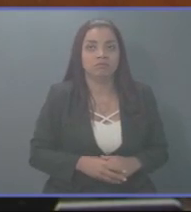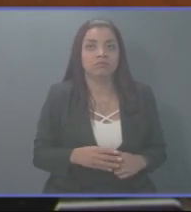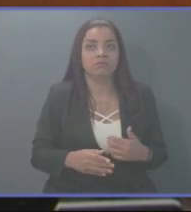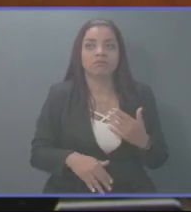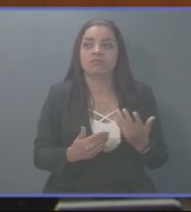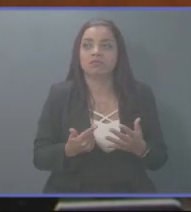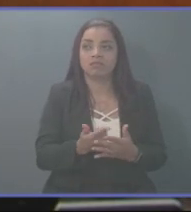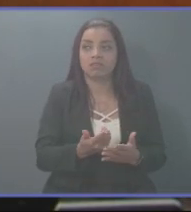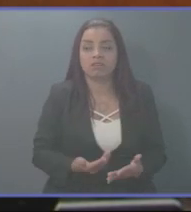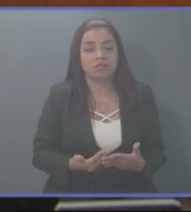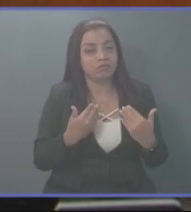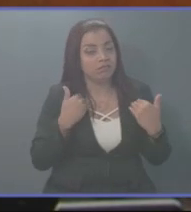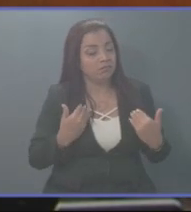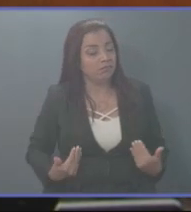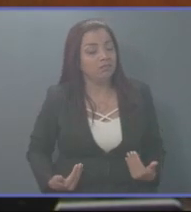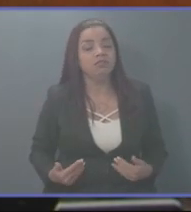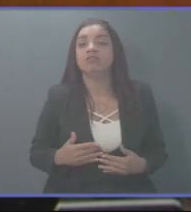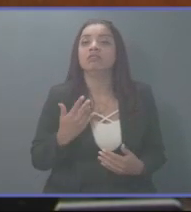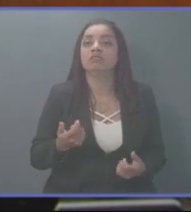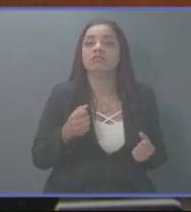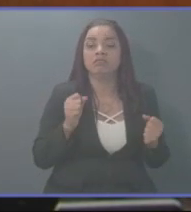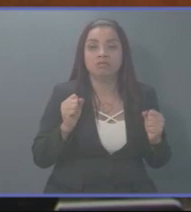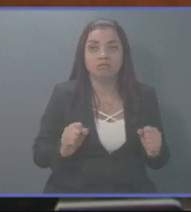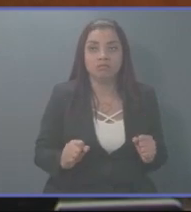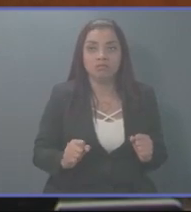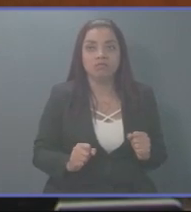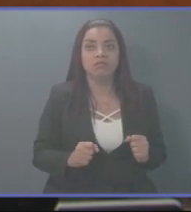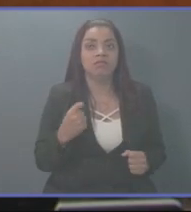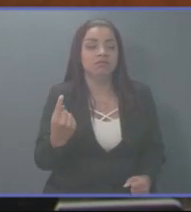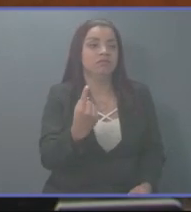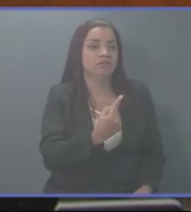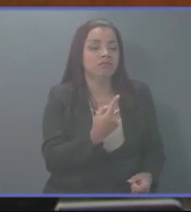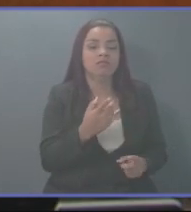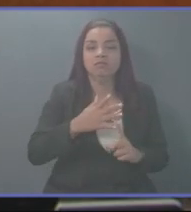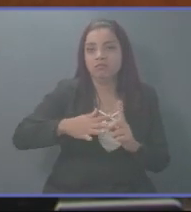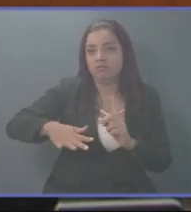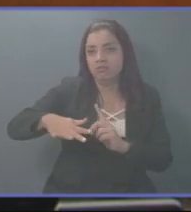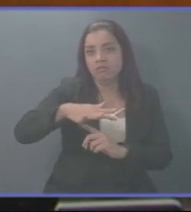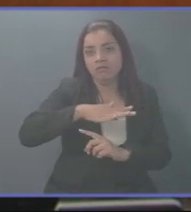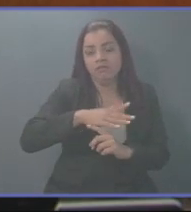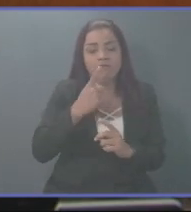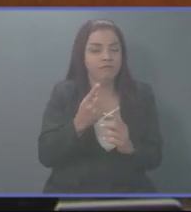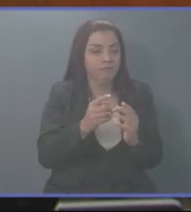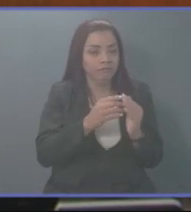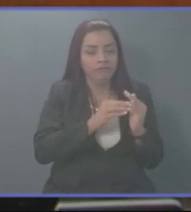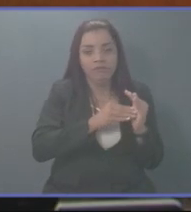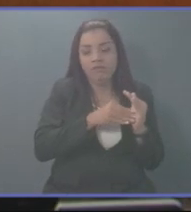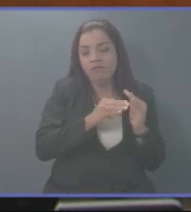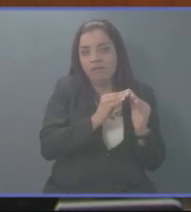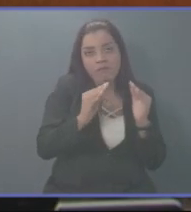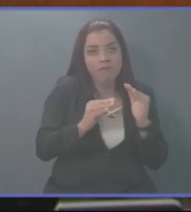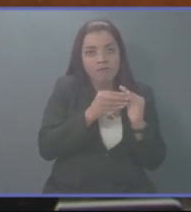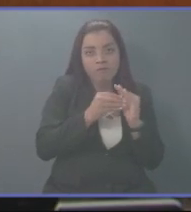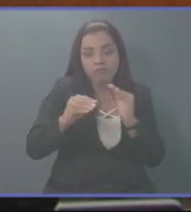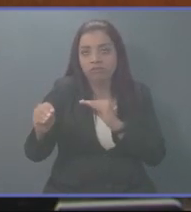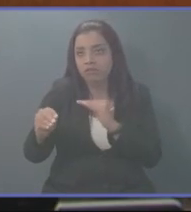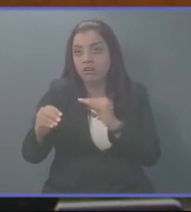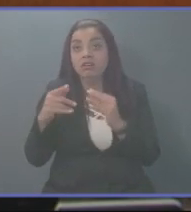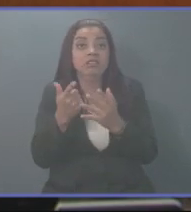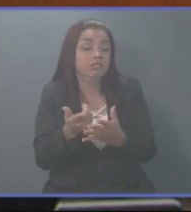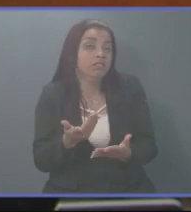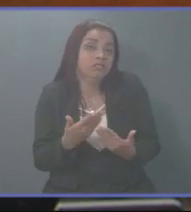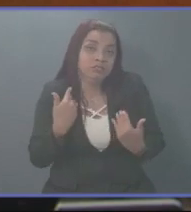Restitución de derechos. Comprende el retorno de las personas en condición de desplazamiento forzado al disfrute de sus derechos